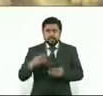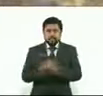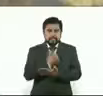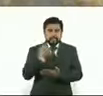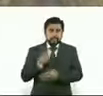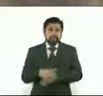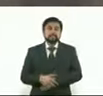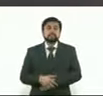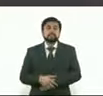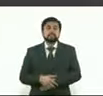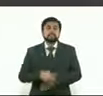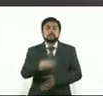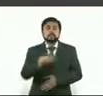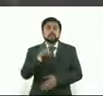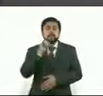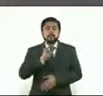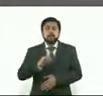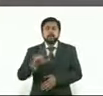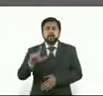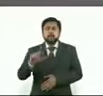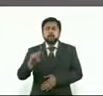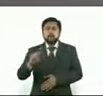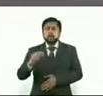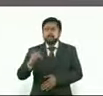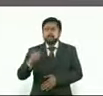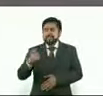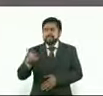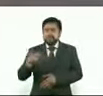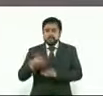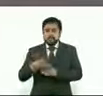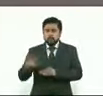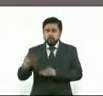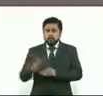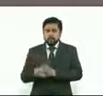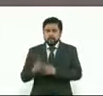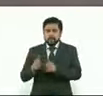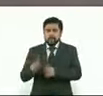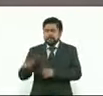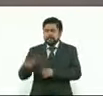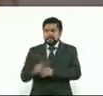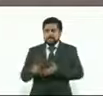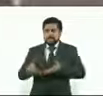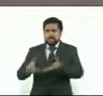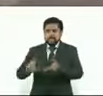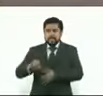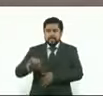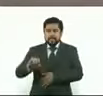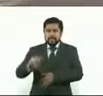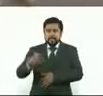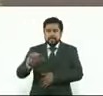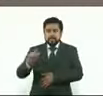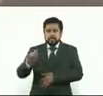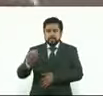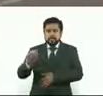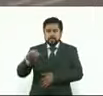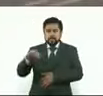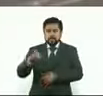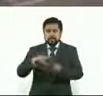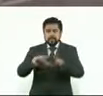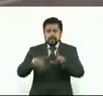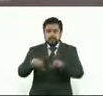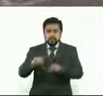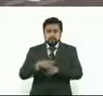En el caso de Lucy, ya va por Ejército Nacional y en unos instantes más tomará justamente Tiers para caer